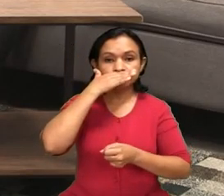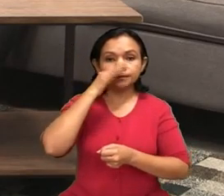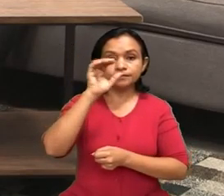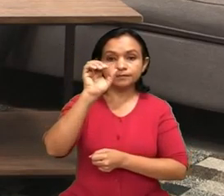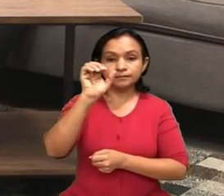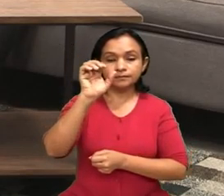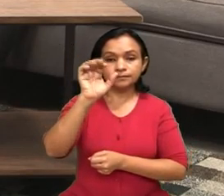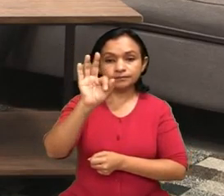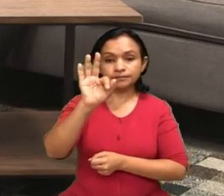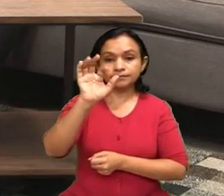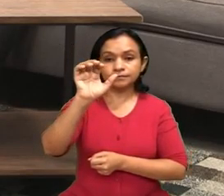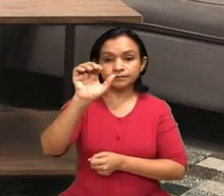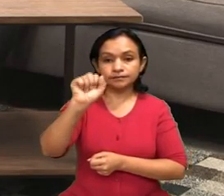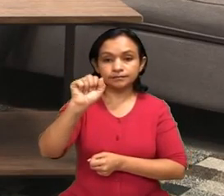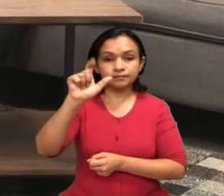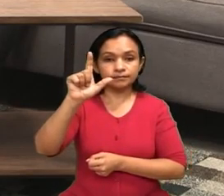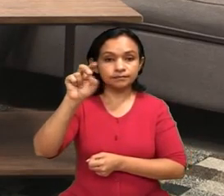Además de